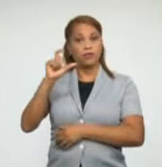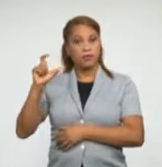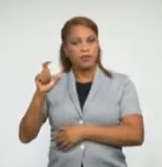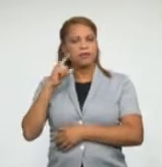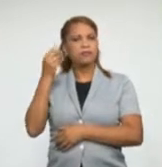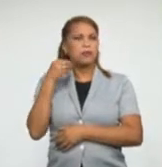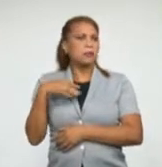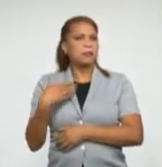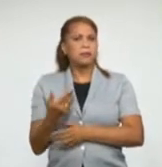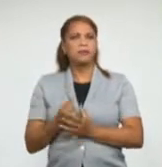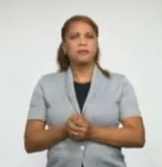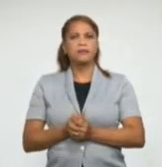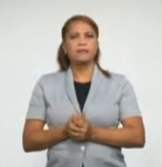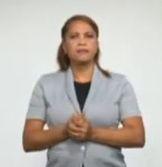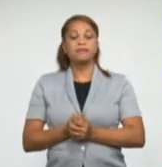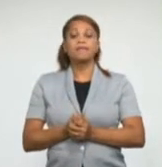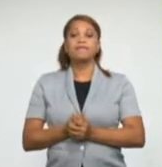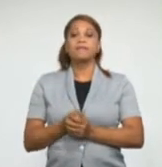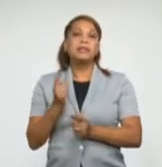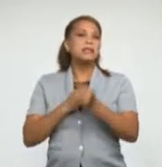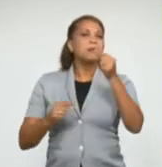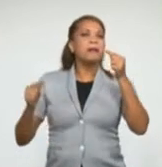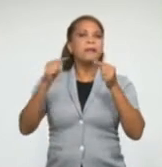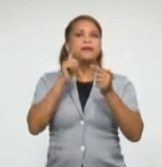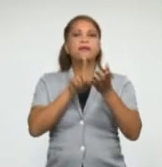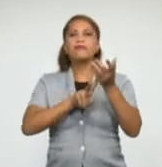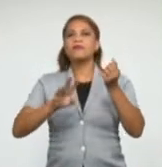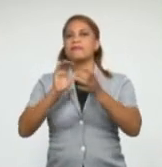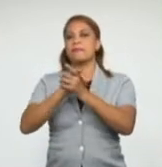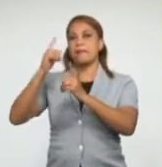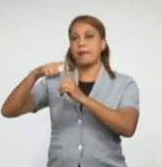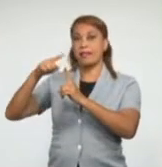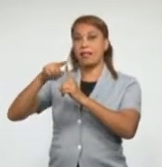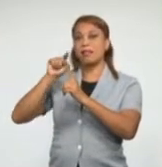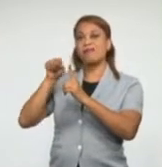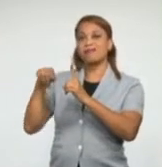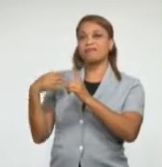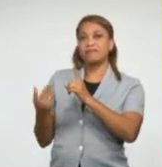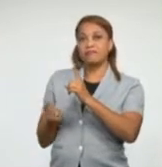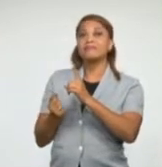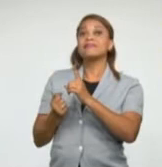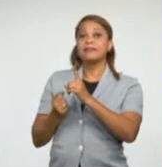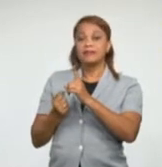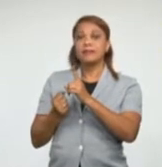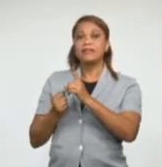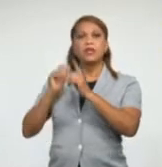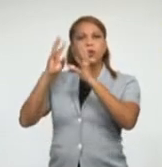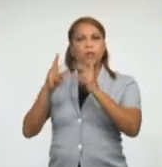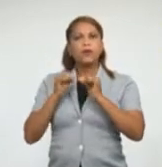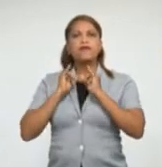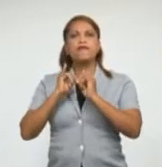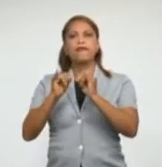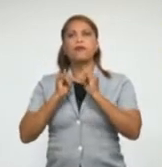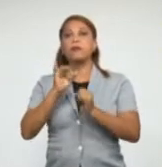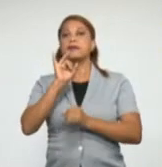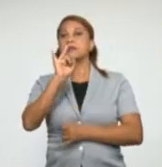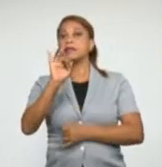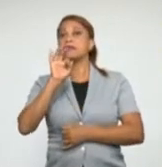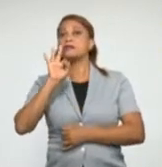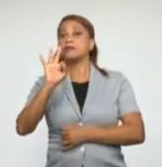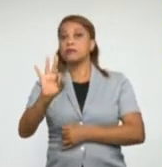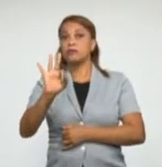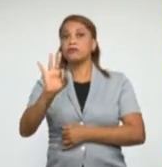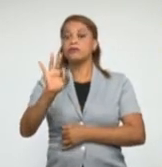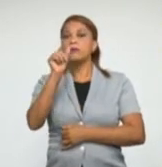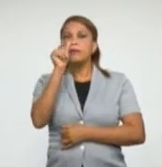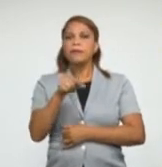profe Durán, extremadamente la provincia de Matanzas. La provincia de Matanzas con un reporte de 78